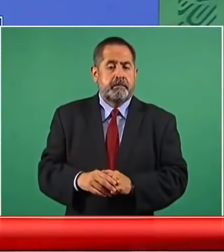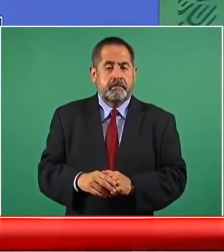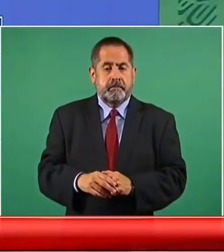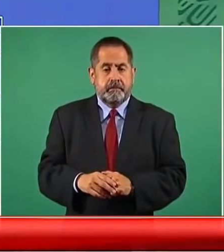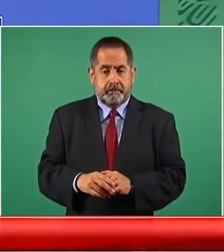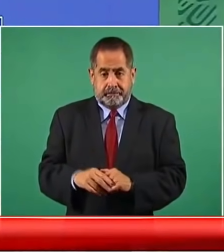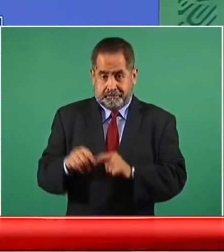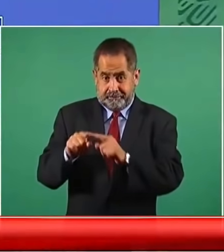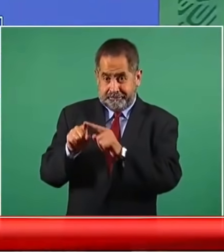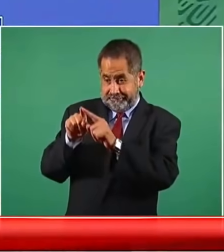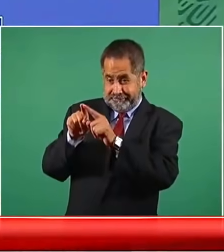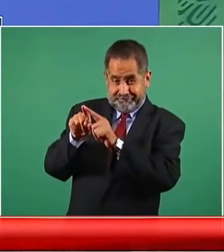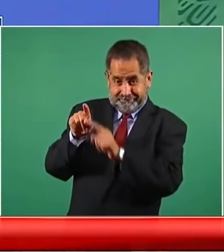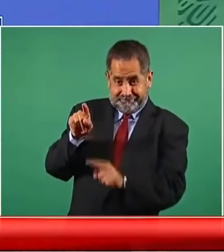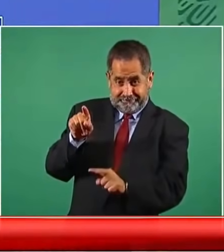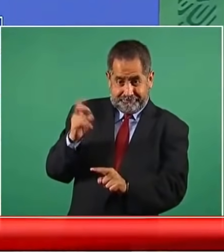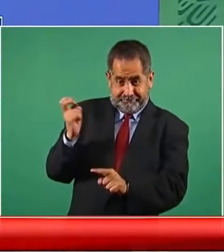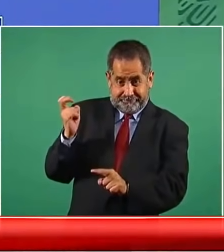este tramo,